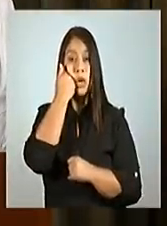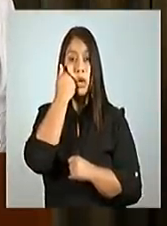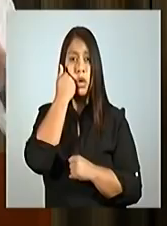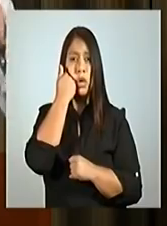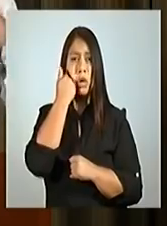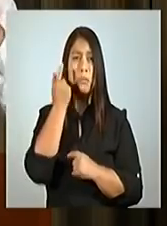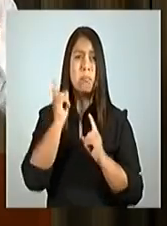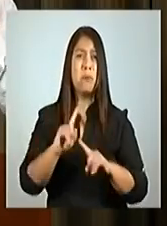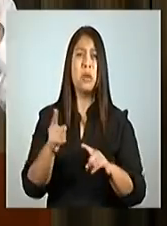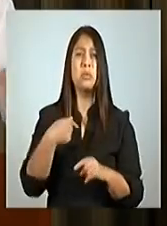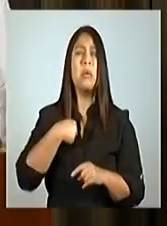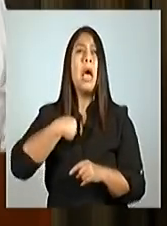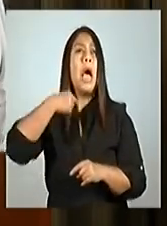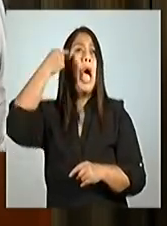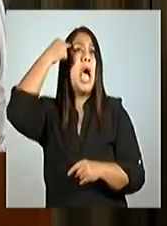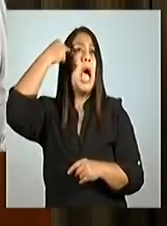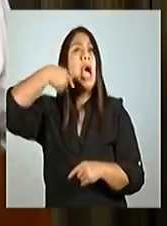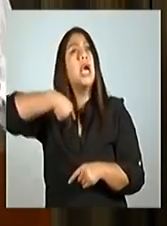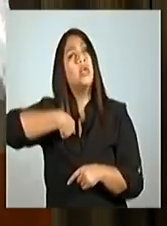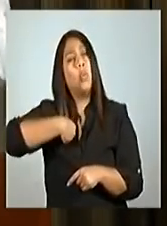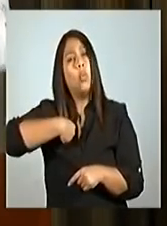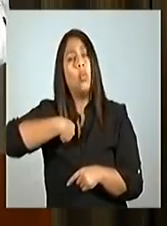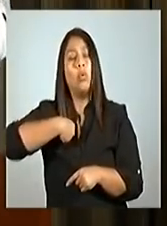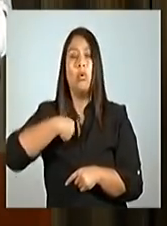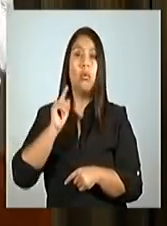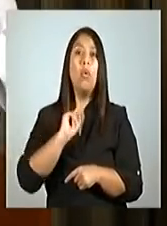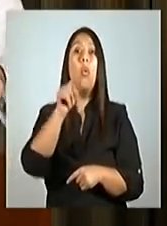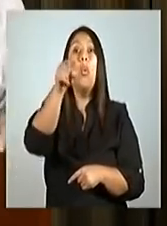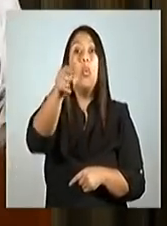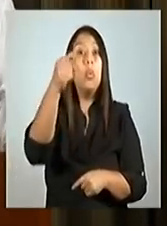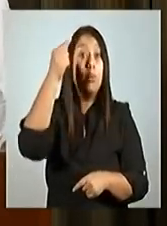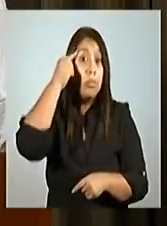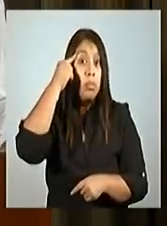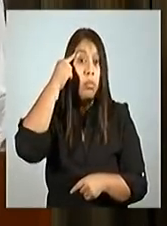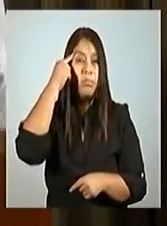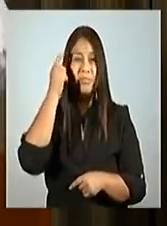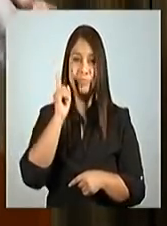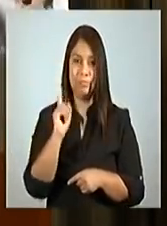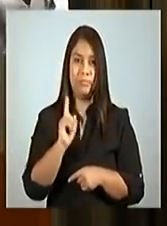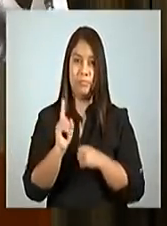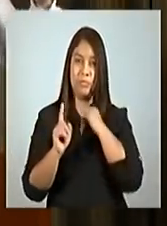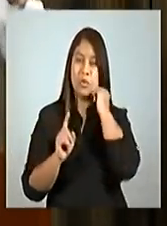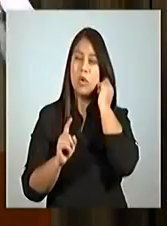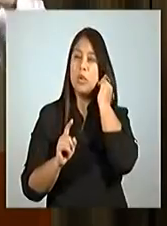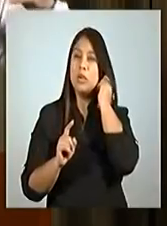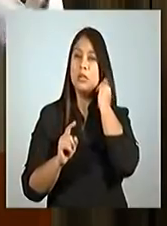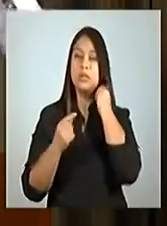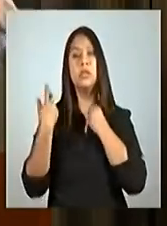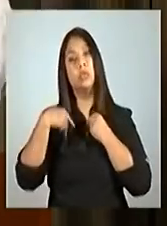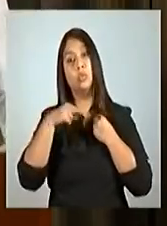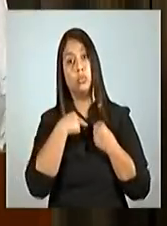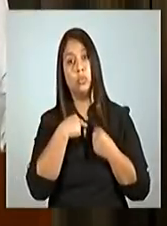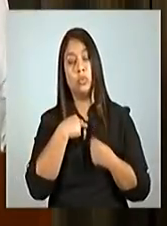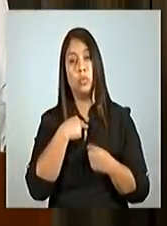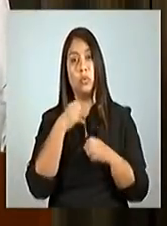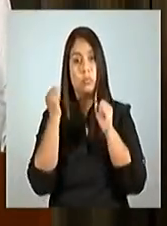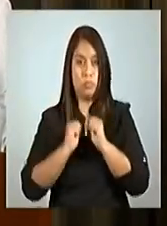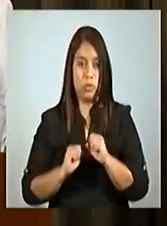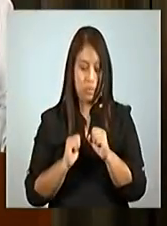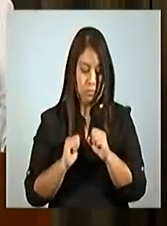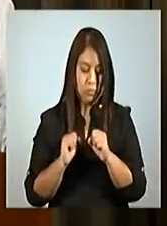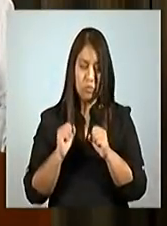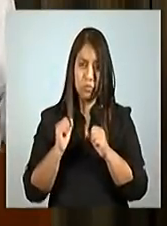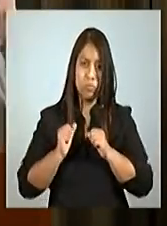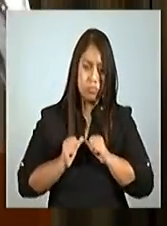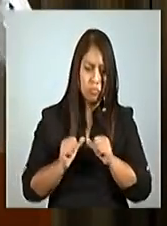No si me lo propongo yo. No si te lo propones tú. Sino si nos lo proponemos